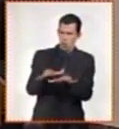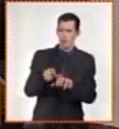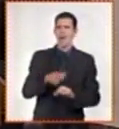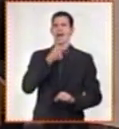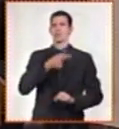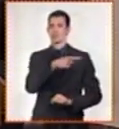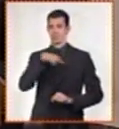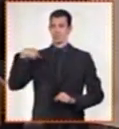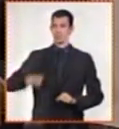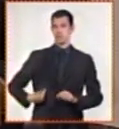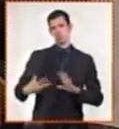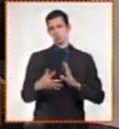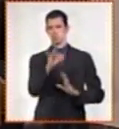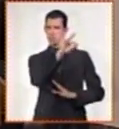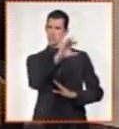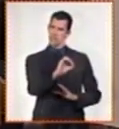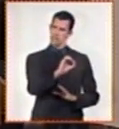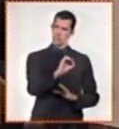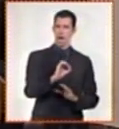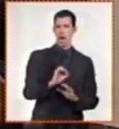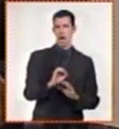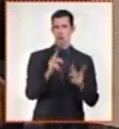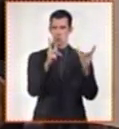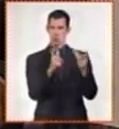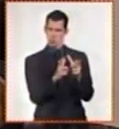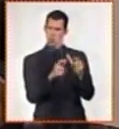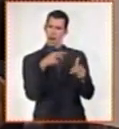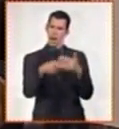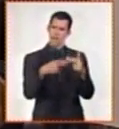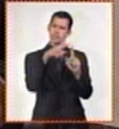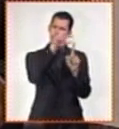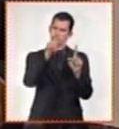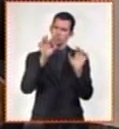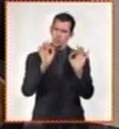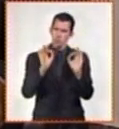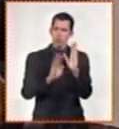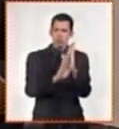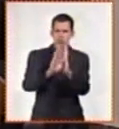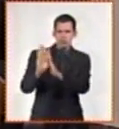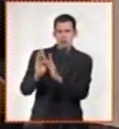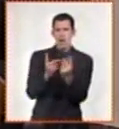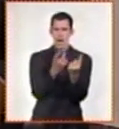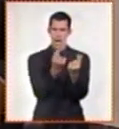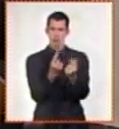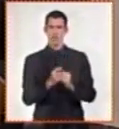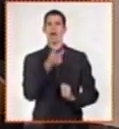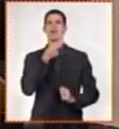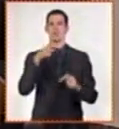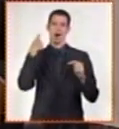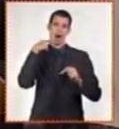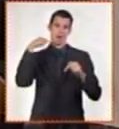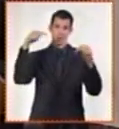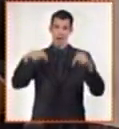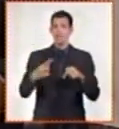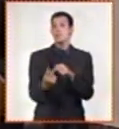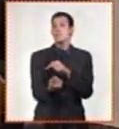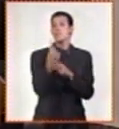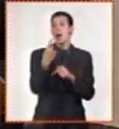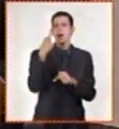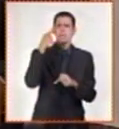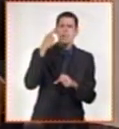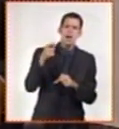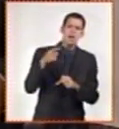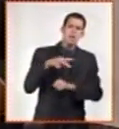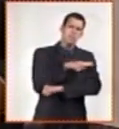y eventos al respecto. Y este año, por primera vez, China invitó a representantes de economías emergentes